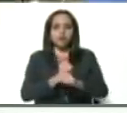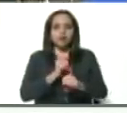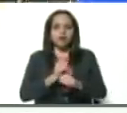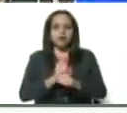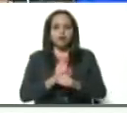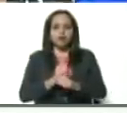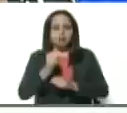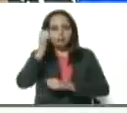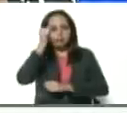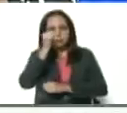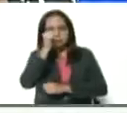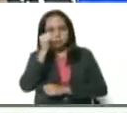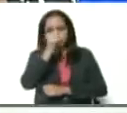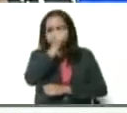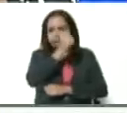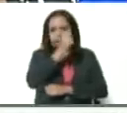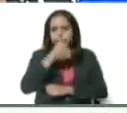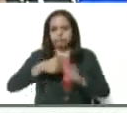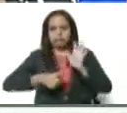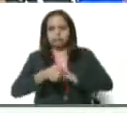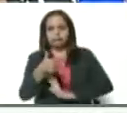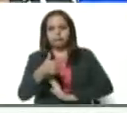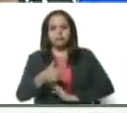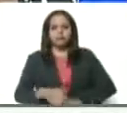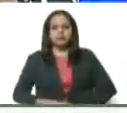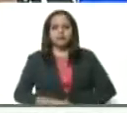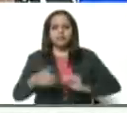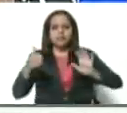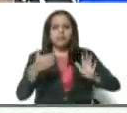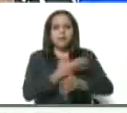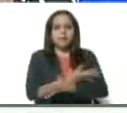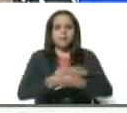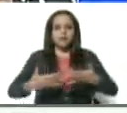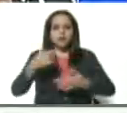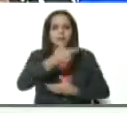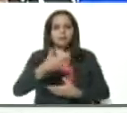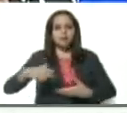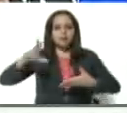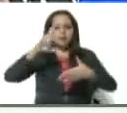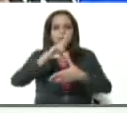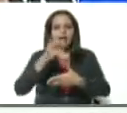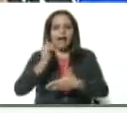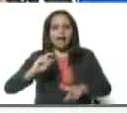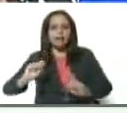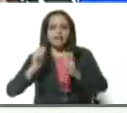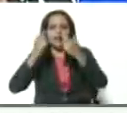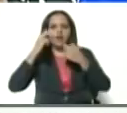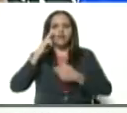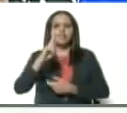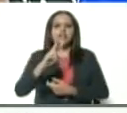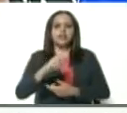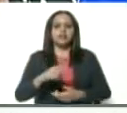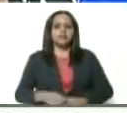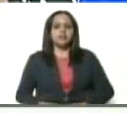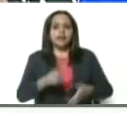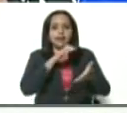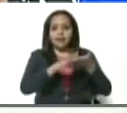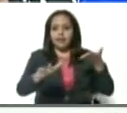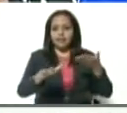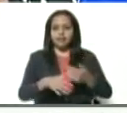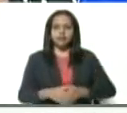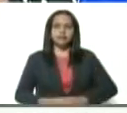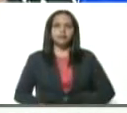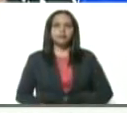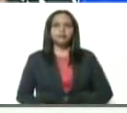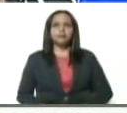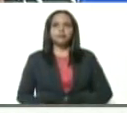la vista a más de 6 millones de latinoamericanos y caribeños, totalmente gratuita. Le